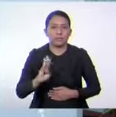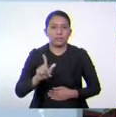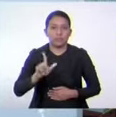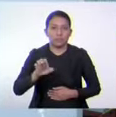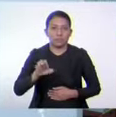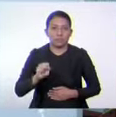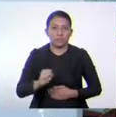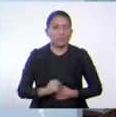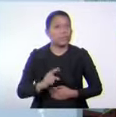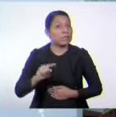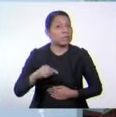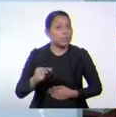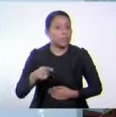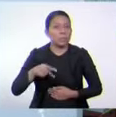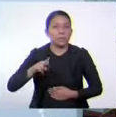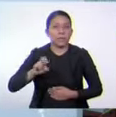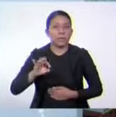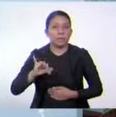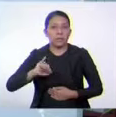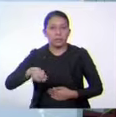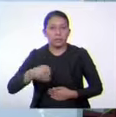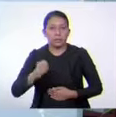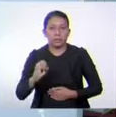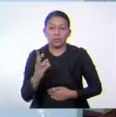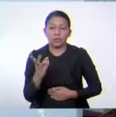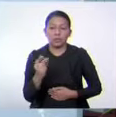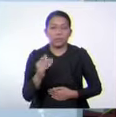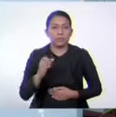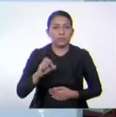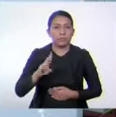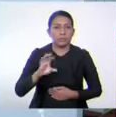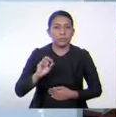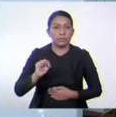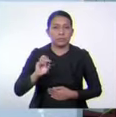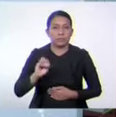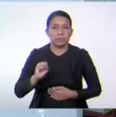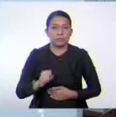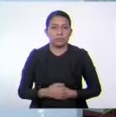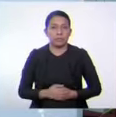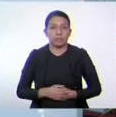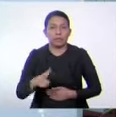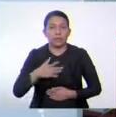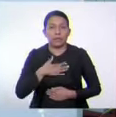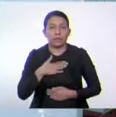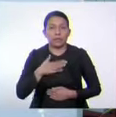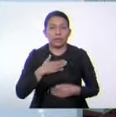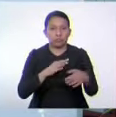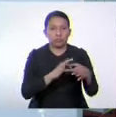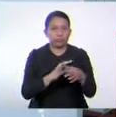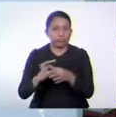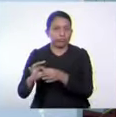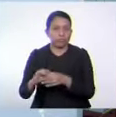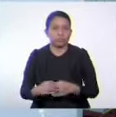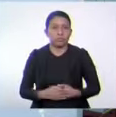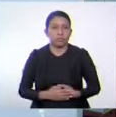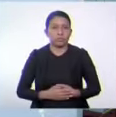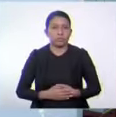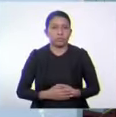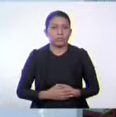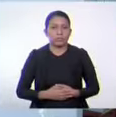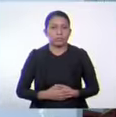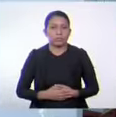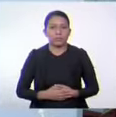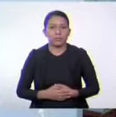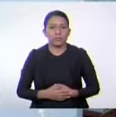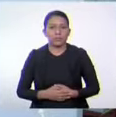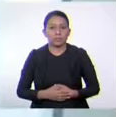coloca siempre el prefijo con respecto al número de carbono que contiene la cadena del compuesto. Y